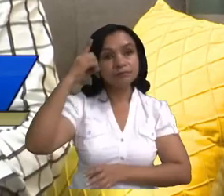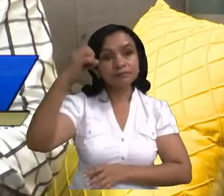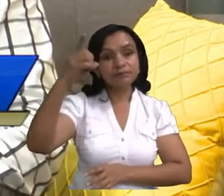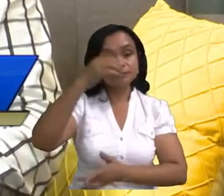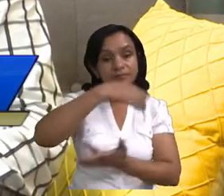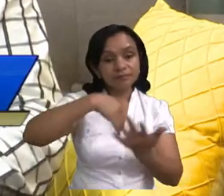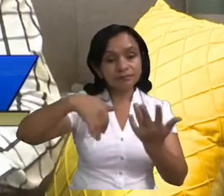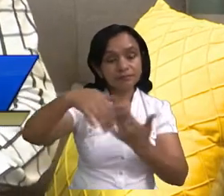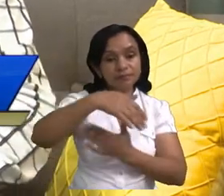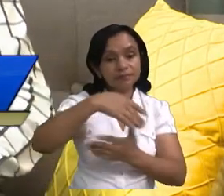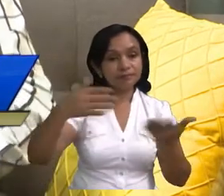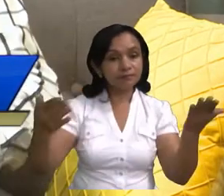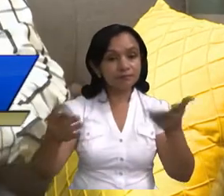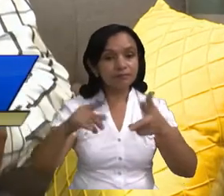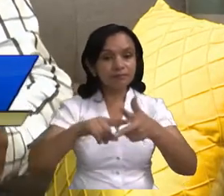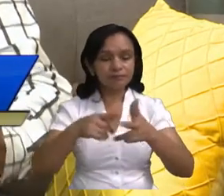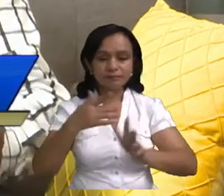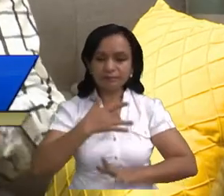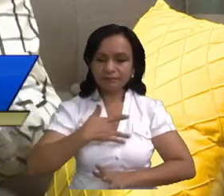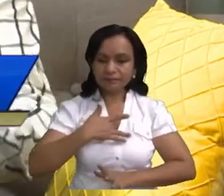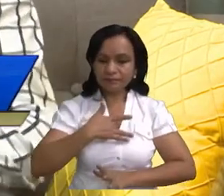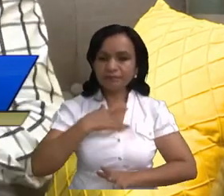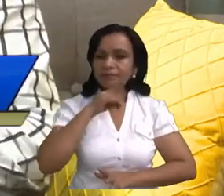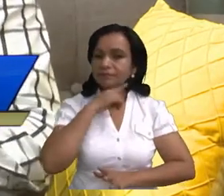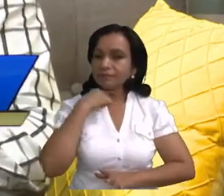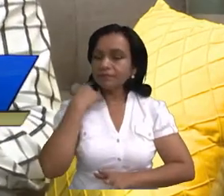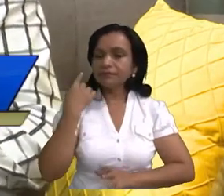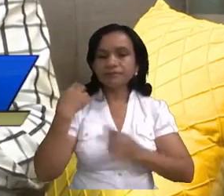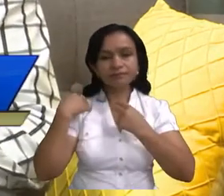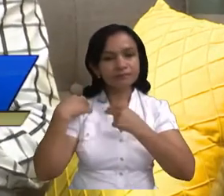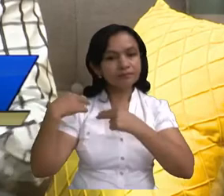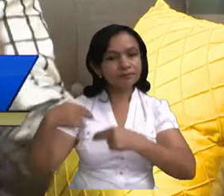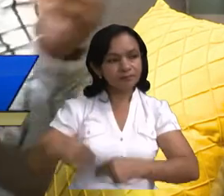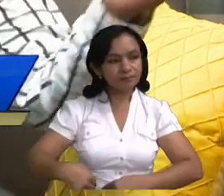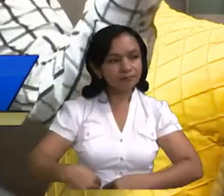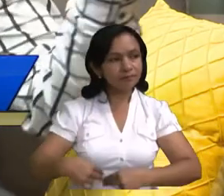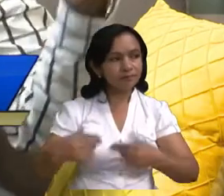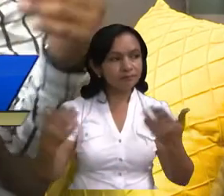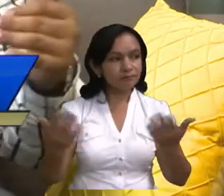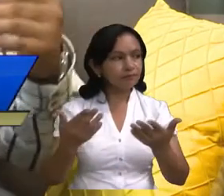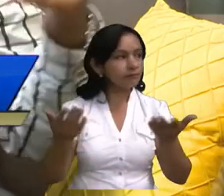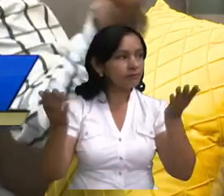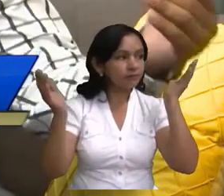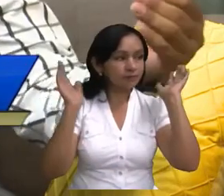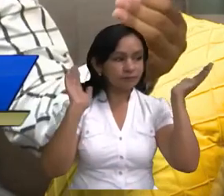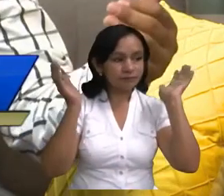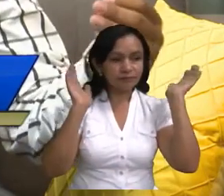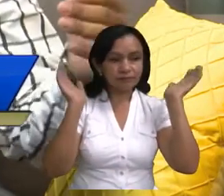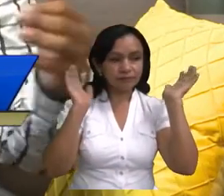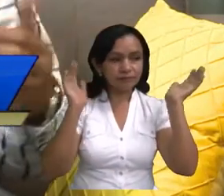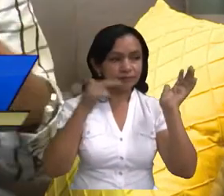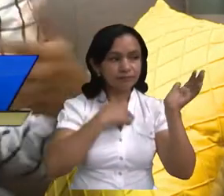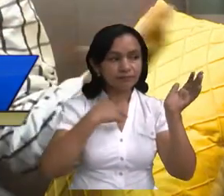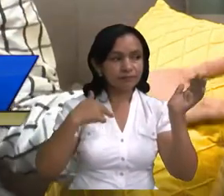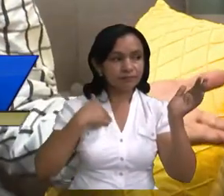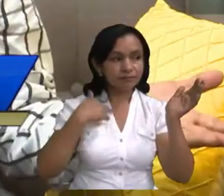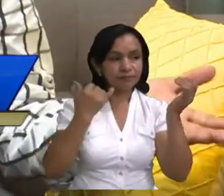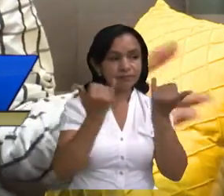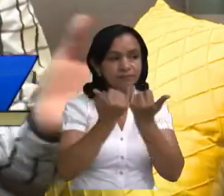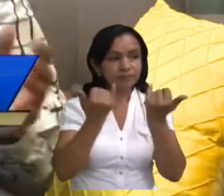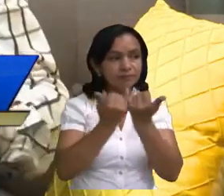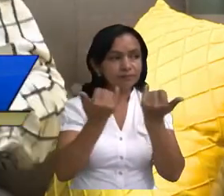a partir precisamente de las necesidades y las realidades del ser humano y no el mercado regulando precisamente hasta la